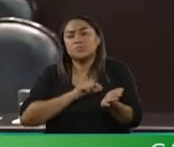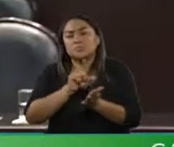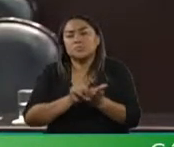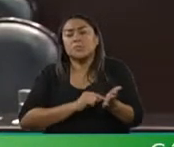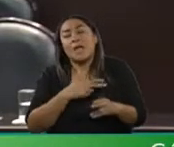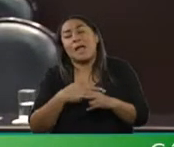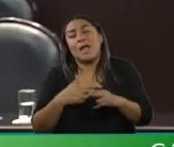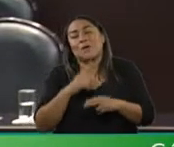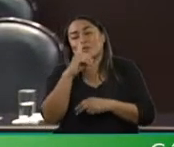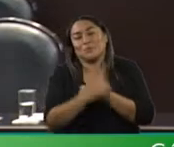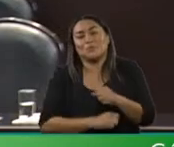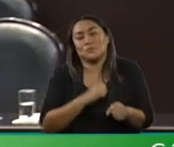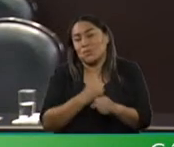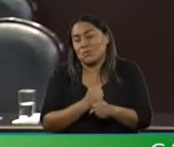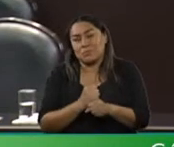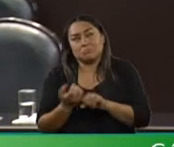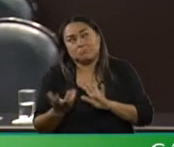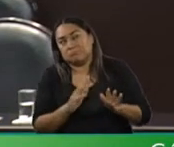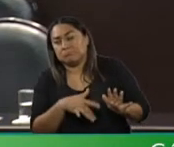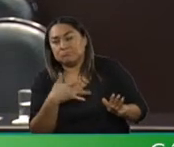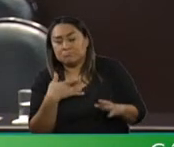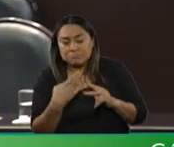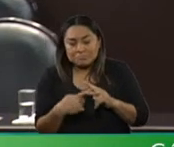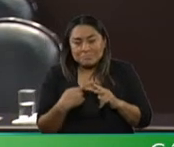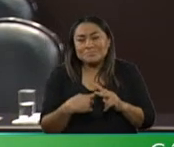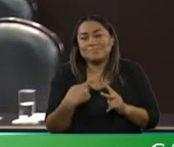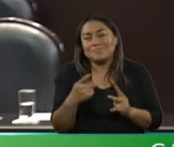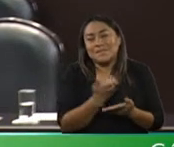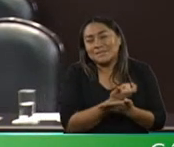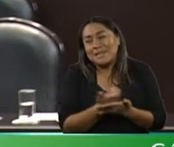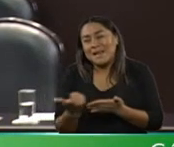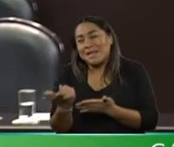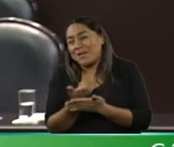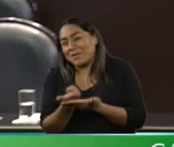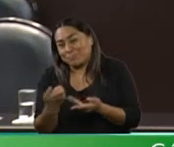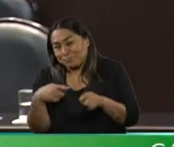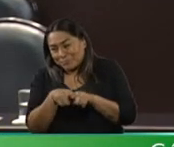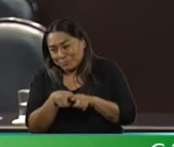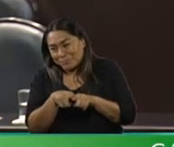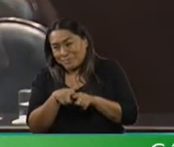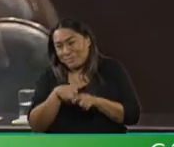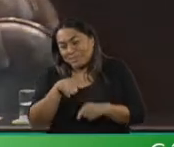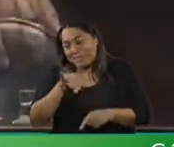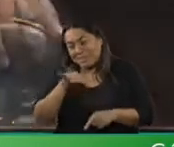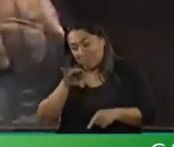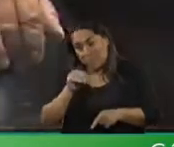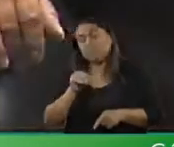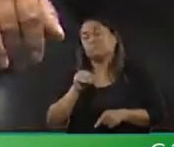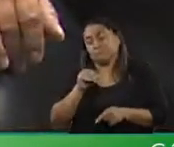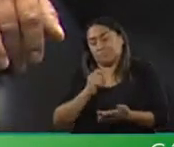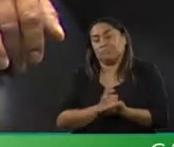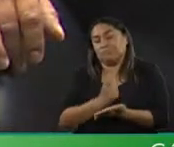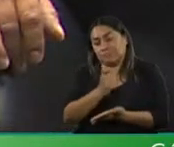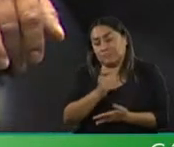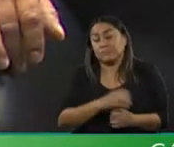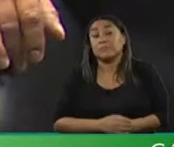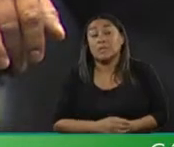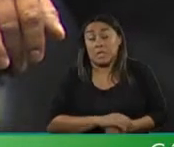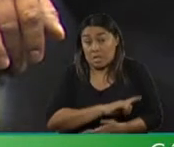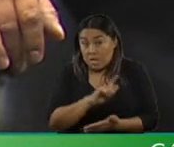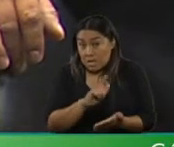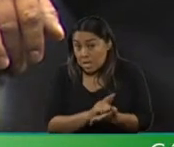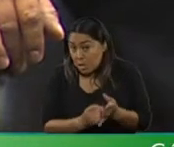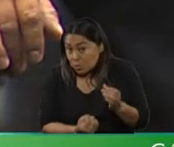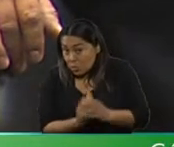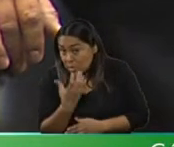12 meses, equivalente al menos a un salario mínimo general vigente. Esta reforma hará posible que la